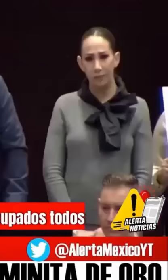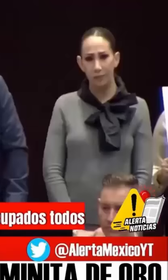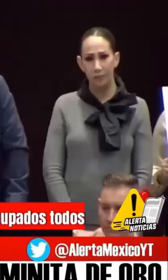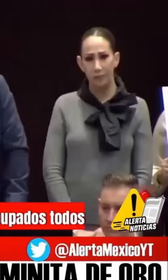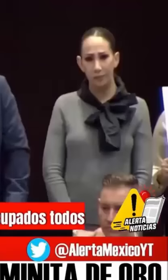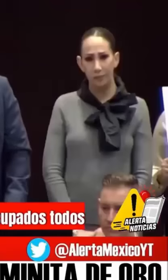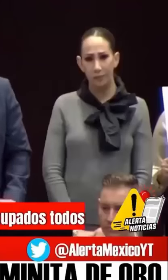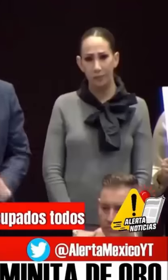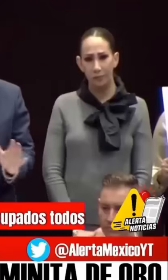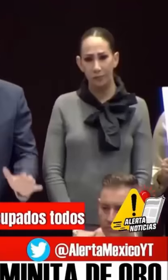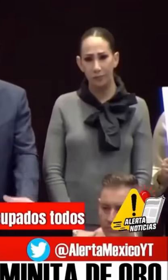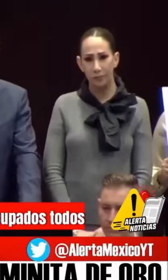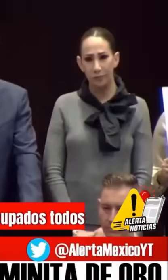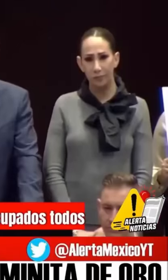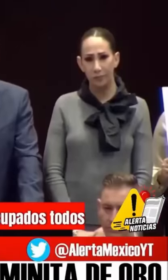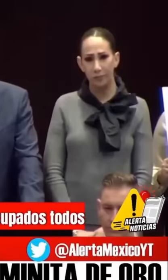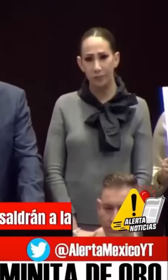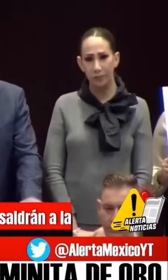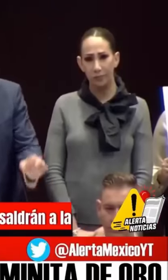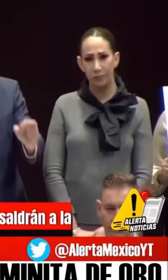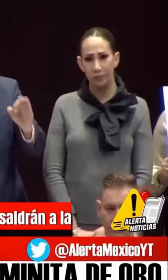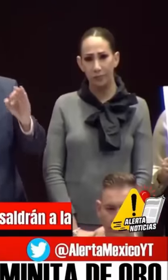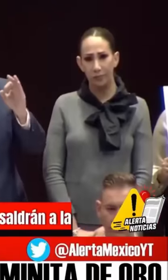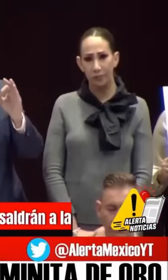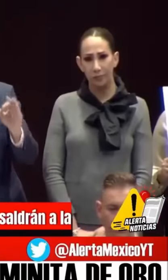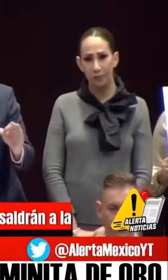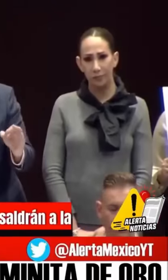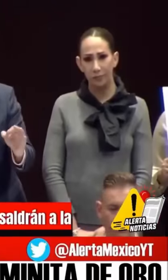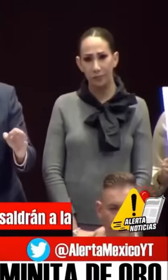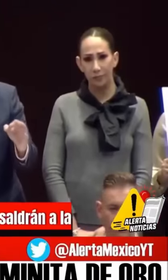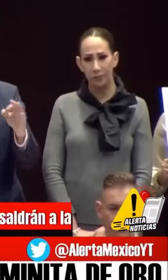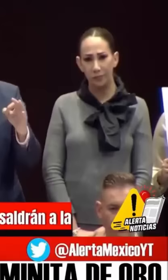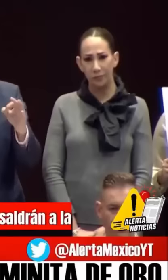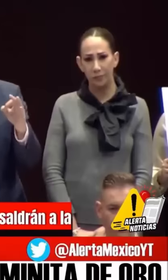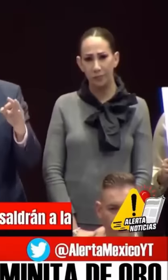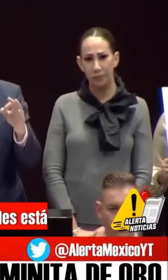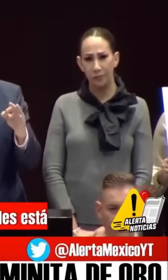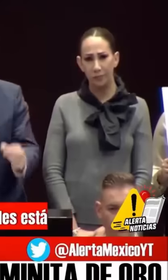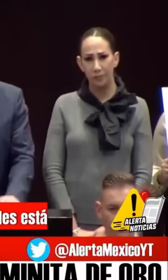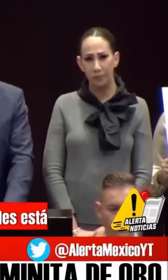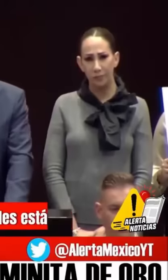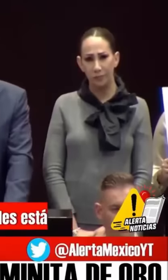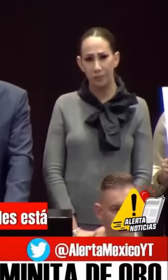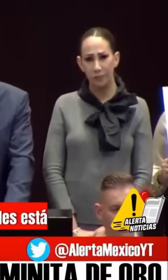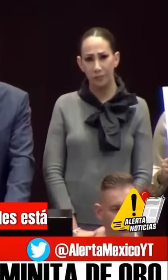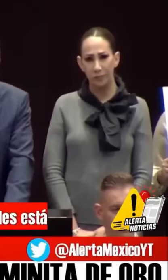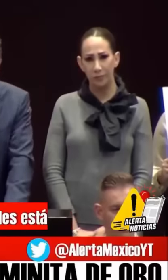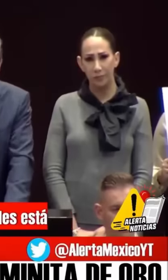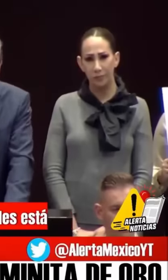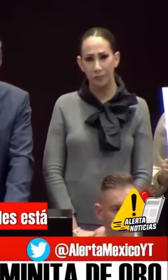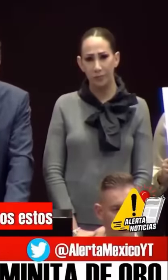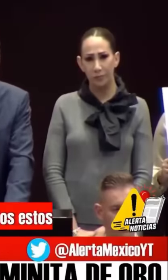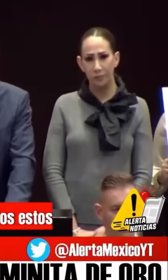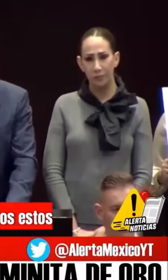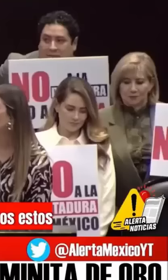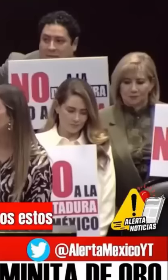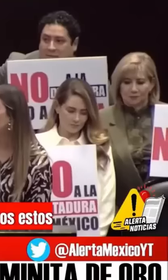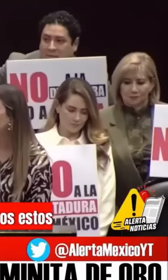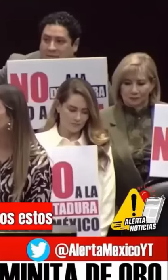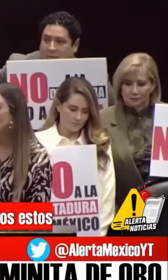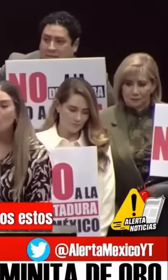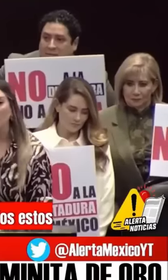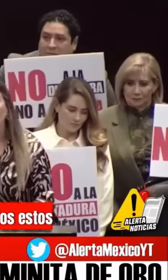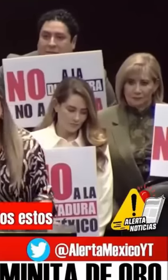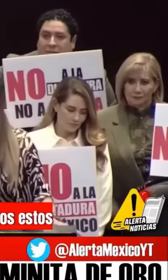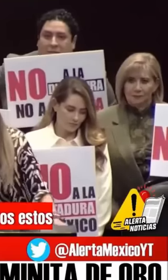comenzamos. Están bien preocupados todos estos porque sus tranzas ya saldrán a la luz. Pero poco a poco se les está acabando su